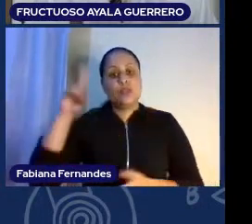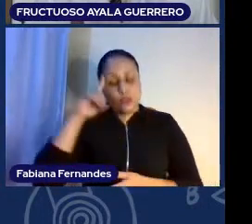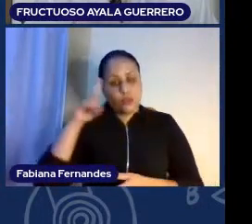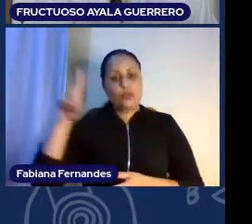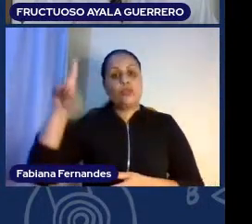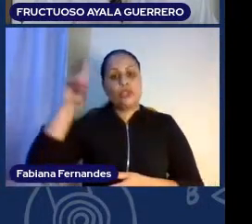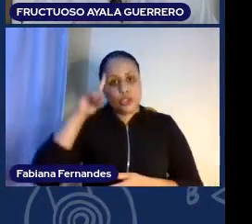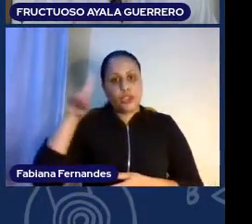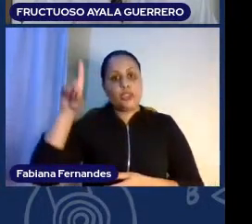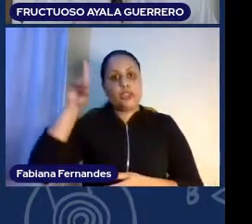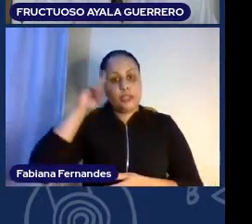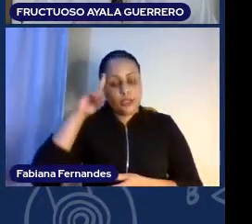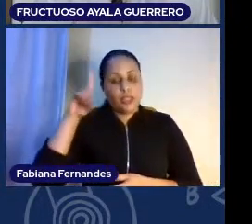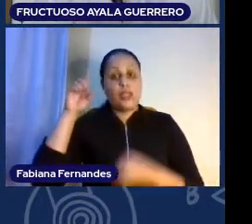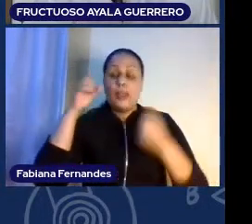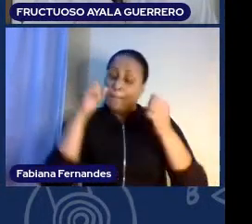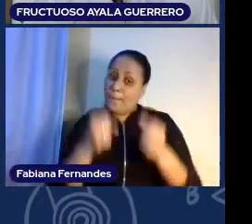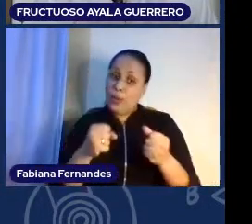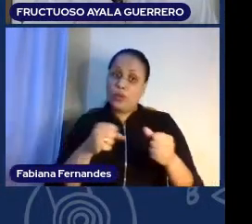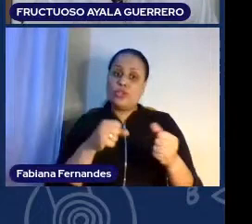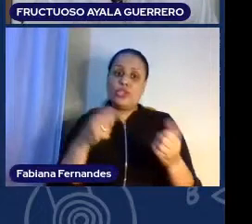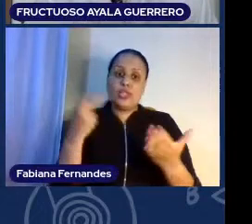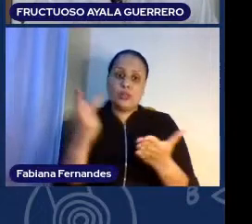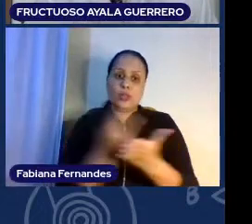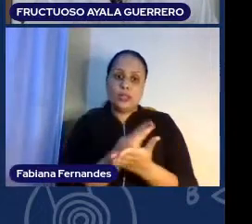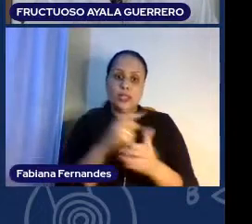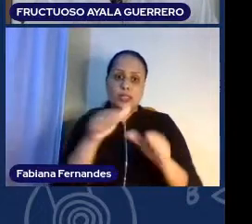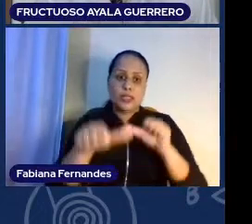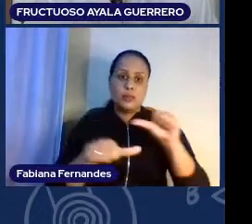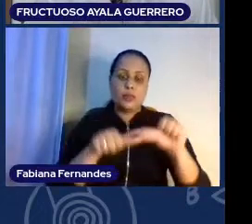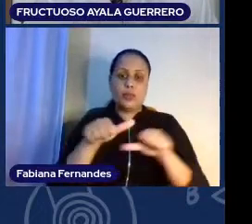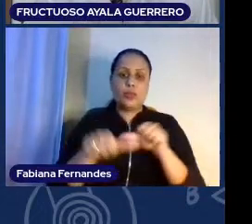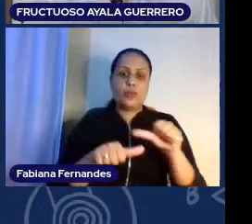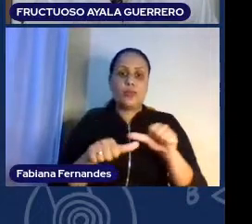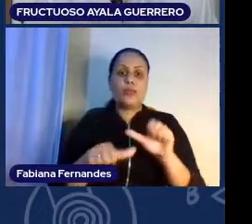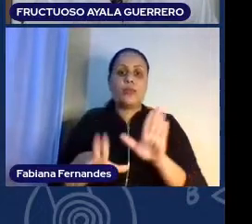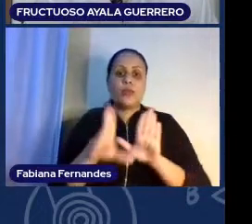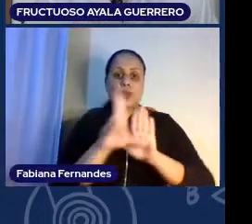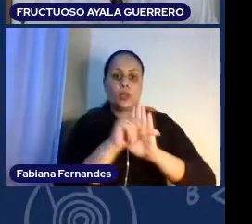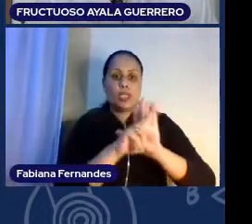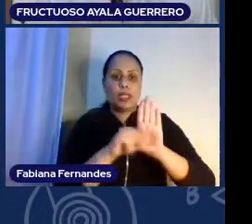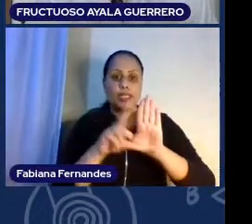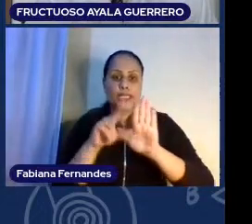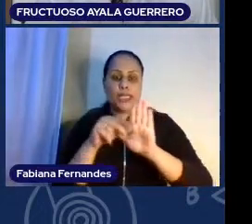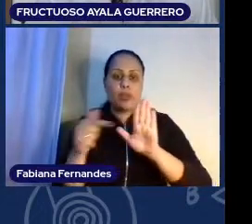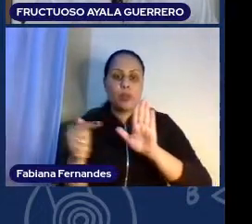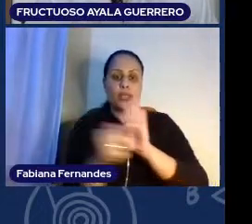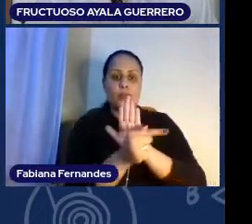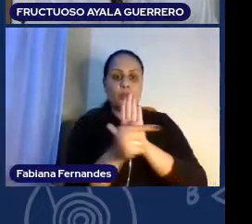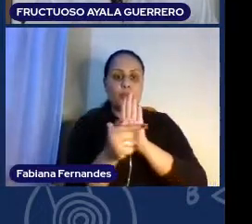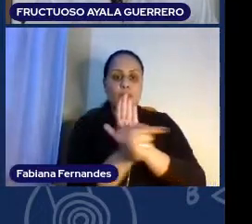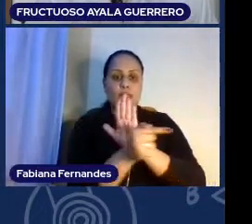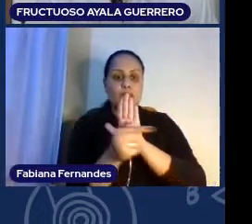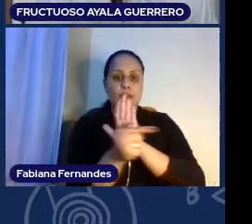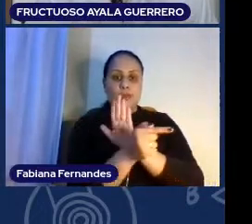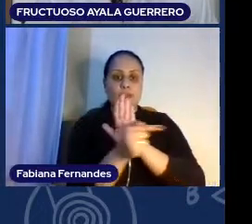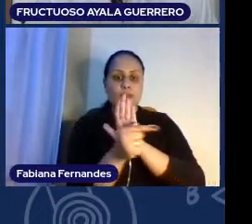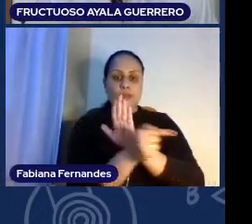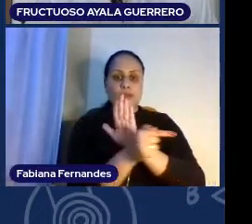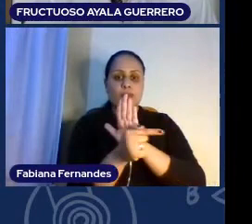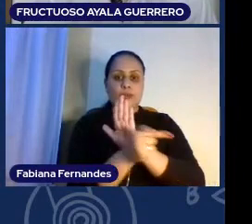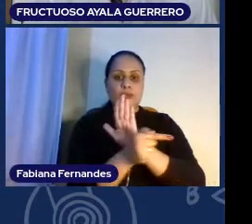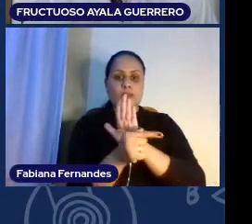alteraciones. Y observen aquí en esta gráfica, en color rojo, está